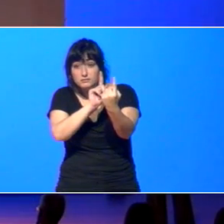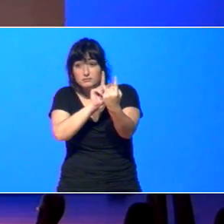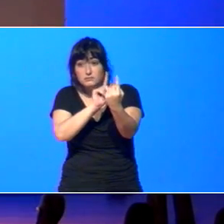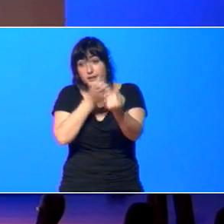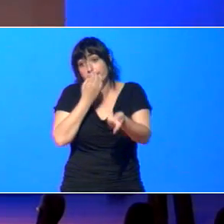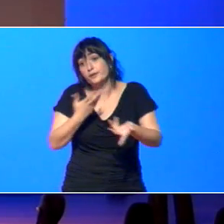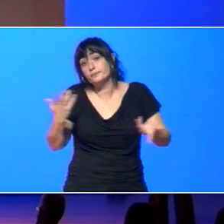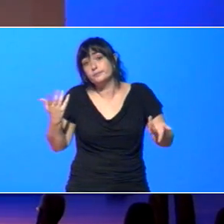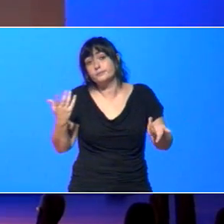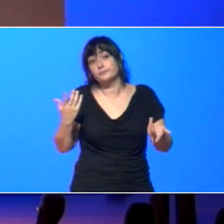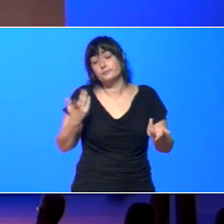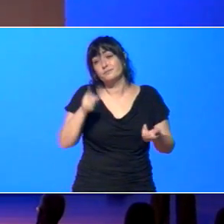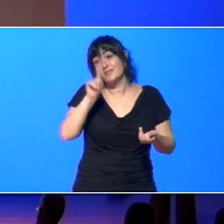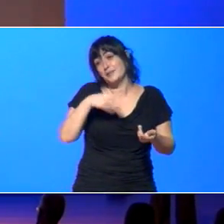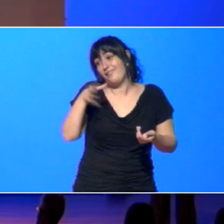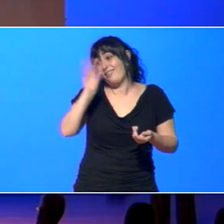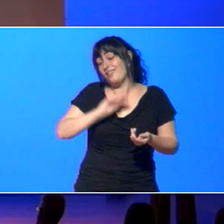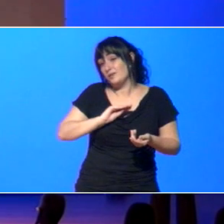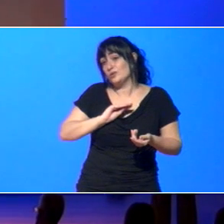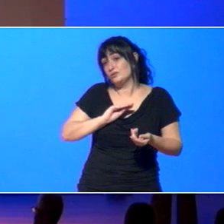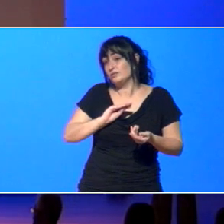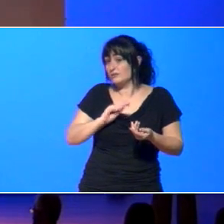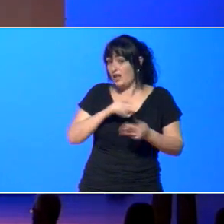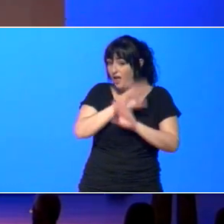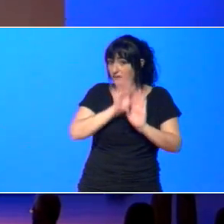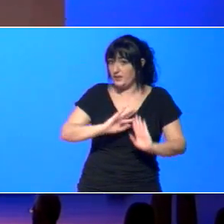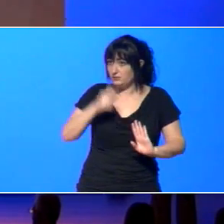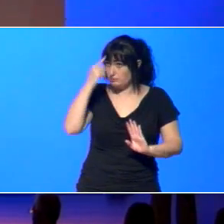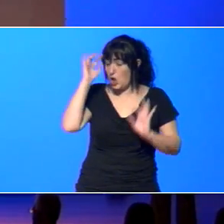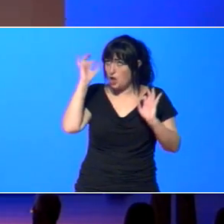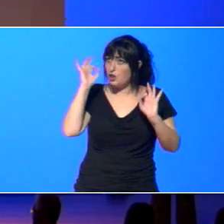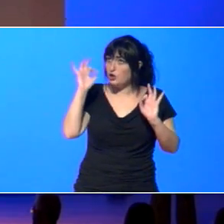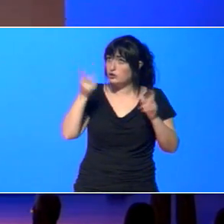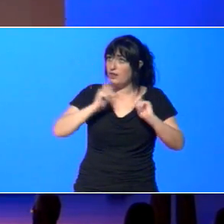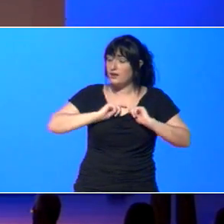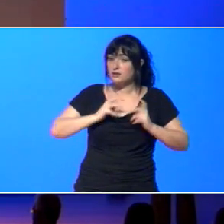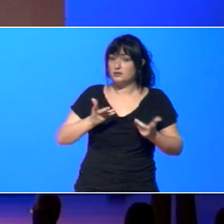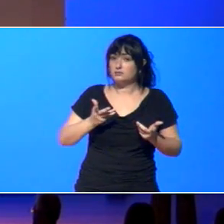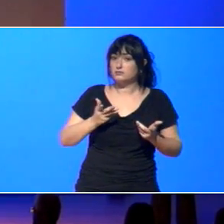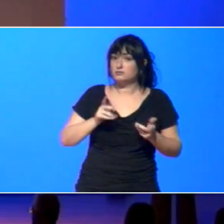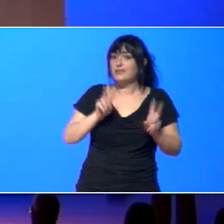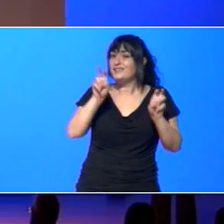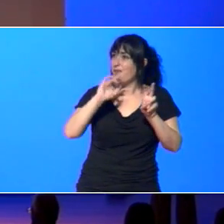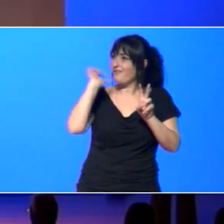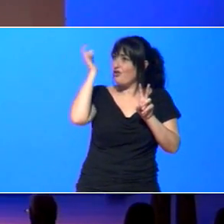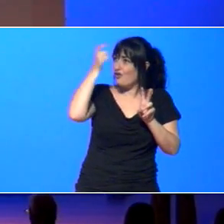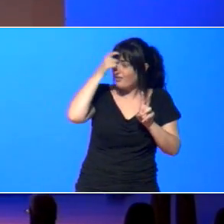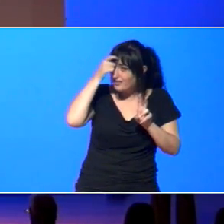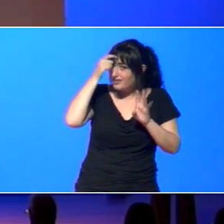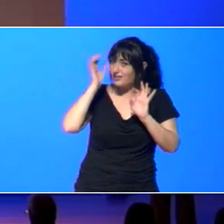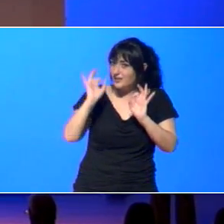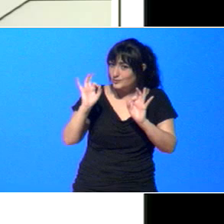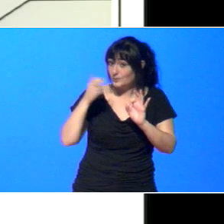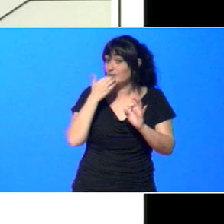pues también es donde también entendemos que adquiere mucho sentido todo el tema conceptual. Realmente se ha salido a lo largo de la